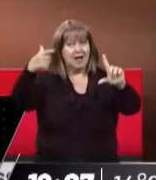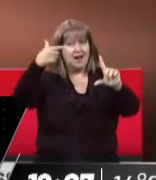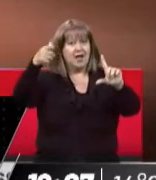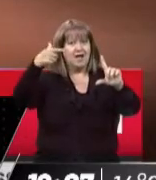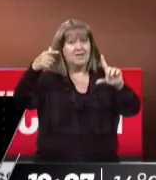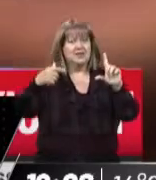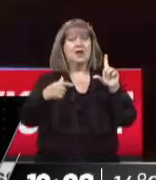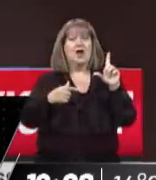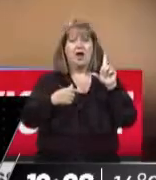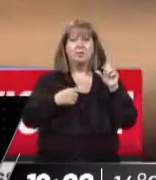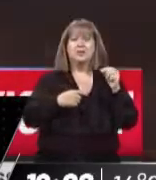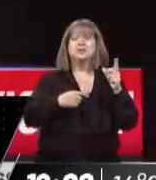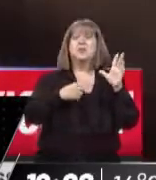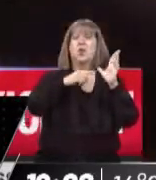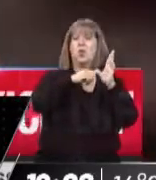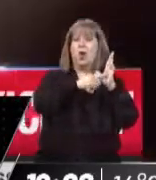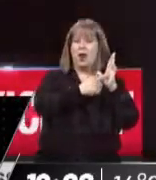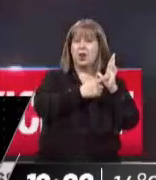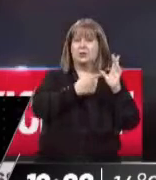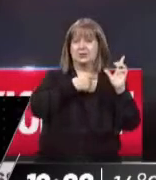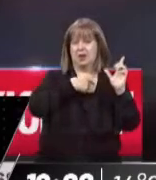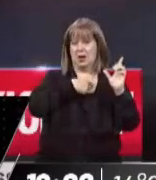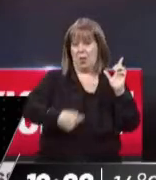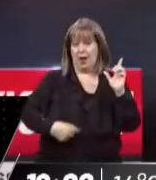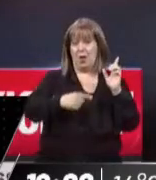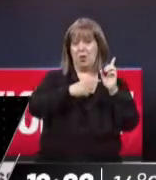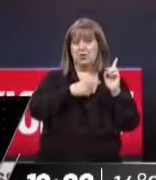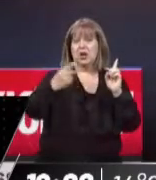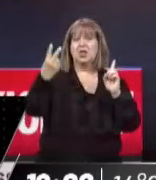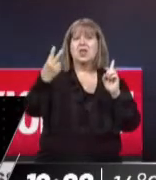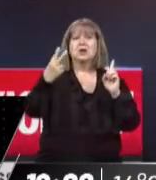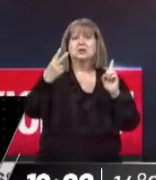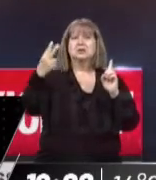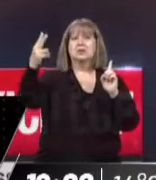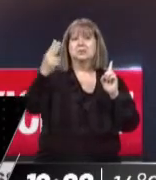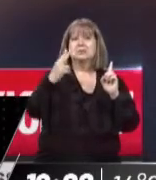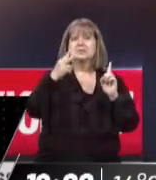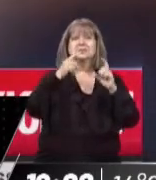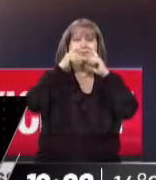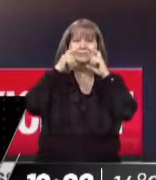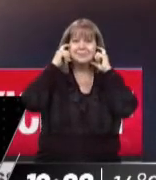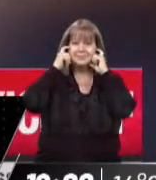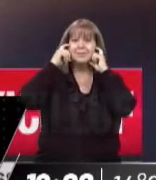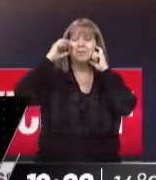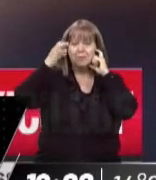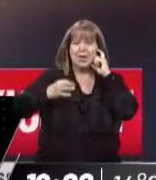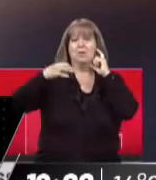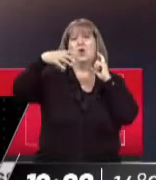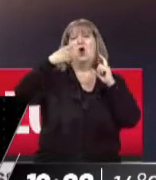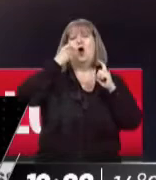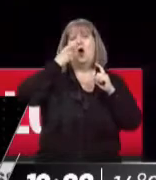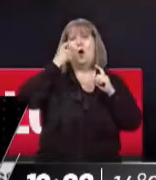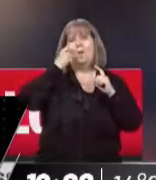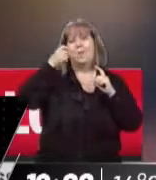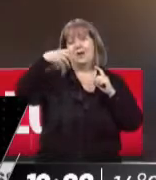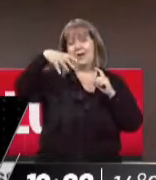imagen, de bueno, Sabaj Montiel, le doy vuelta el apellido siempre. Sí, bueno, ya está incorporado en el expediente que lleva adelante la investigación